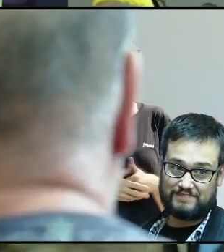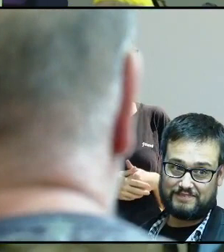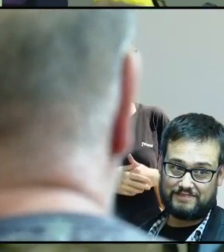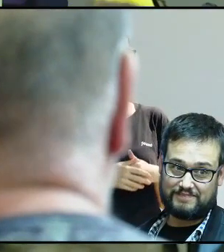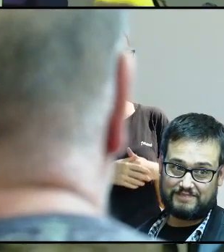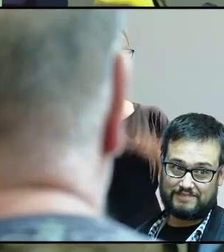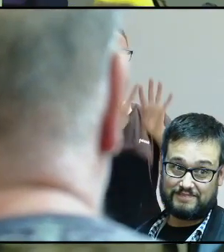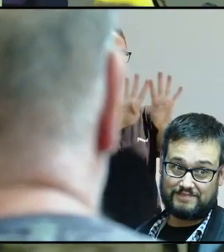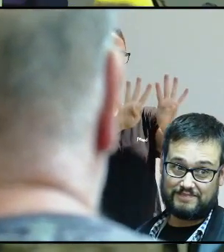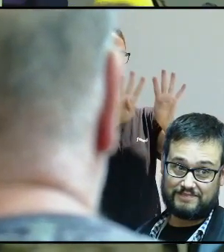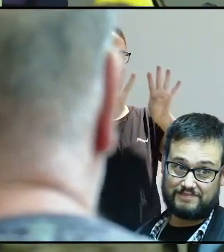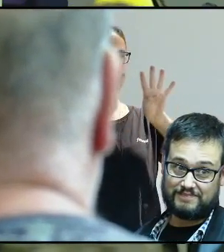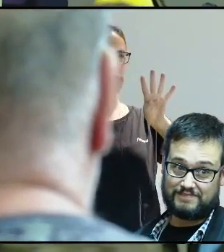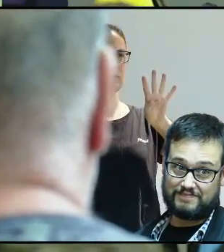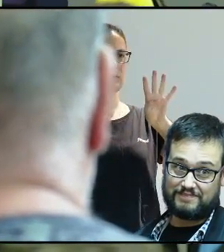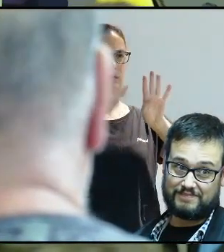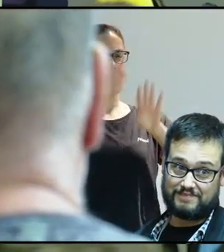Solo voy a plantear